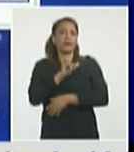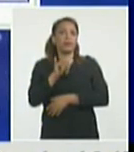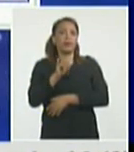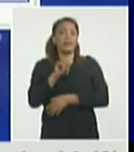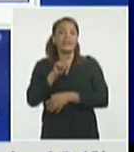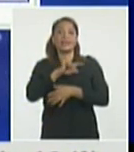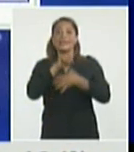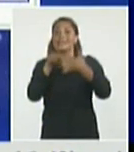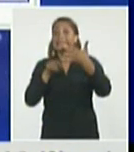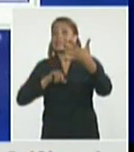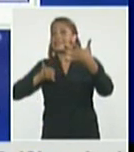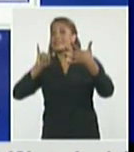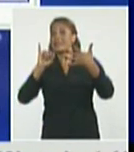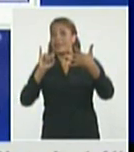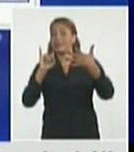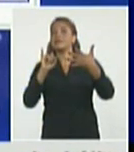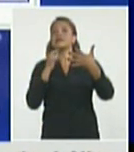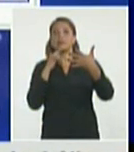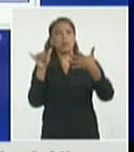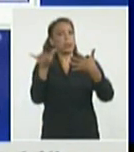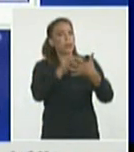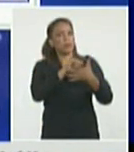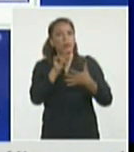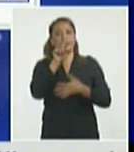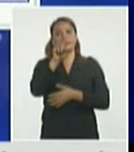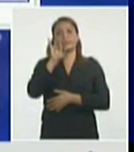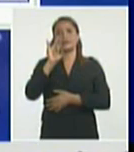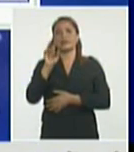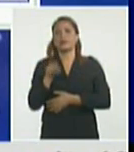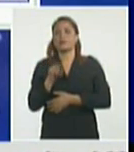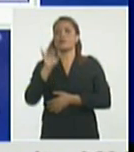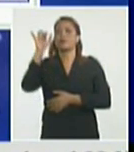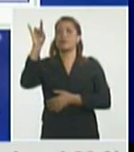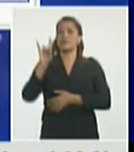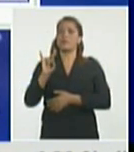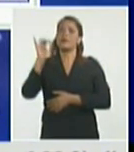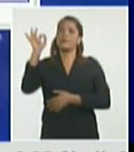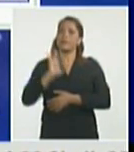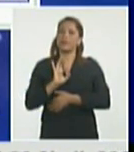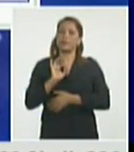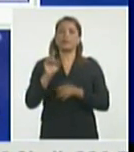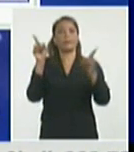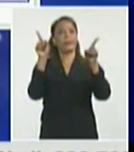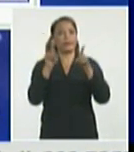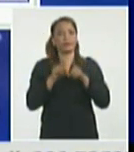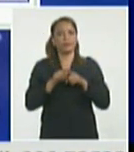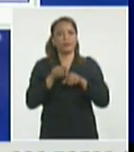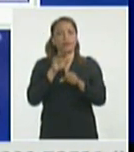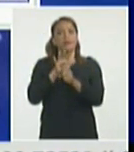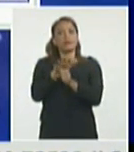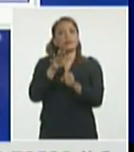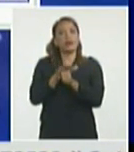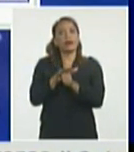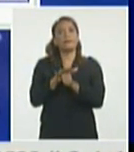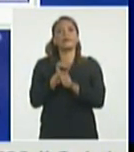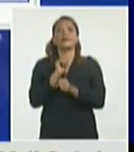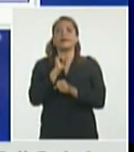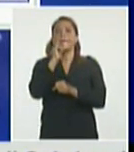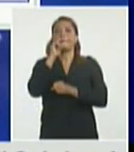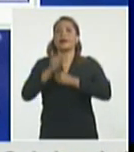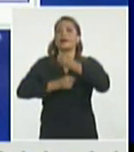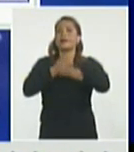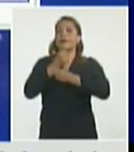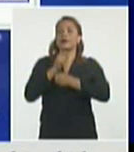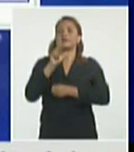6 restantes está el 17,9%. Venezuela, Chamba, Baragua, Ciro